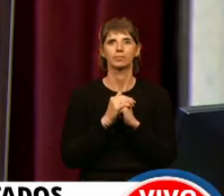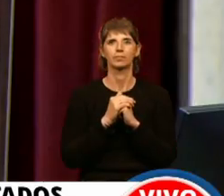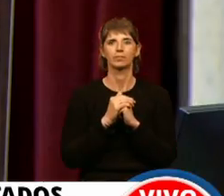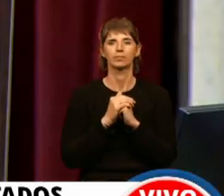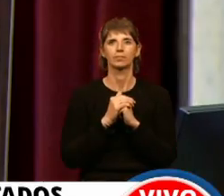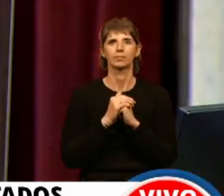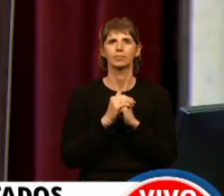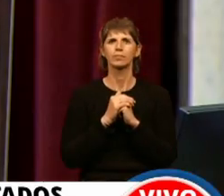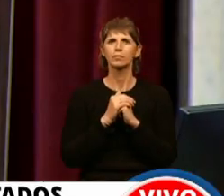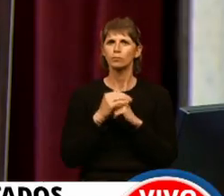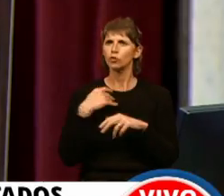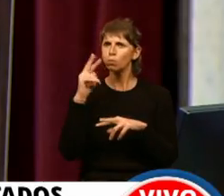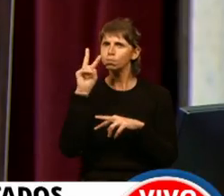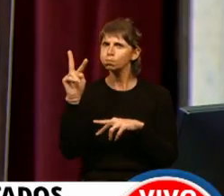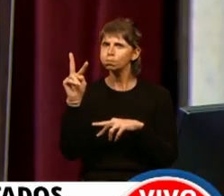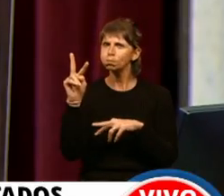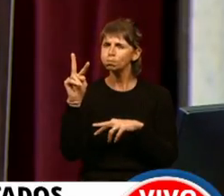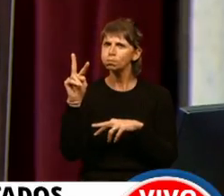estaba siempre h